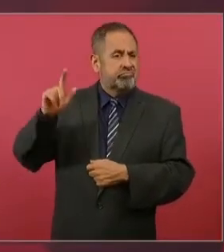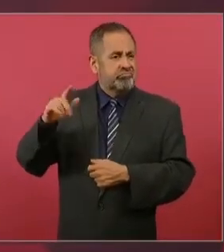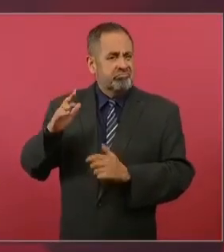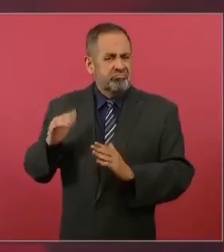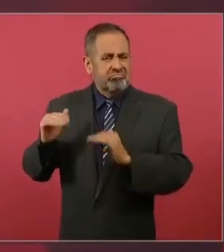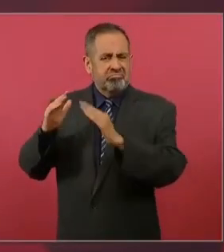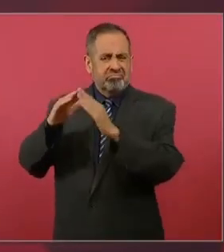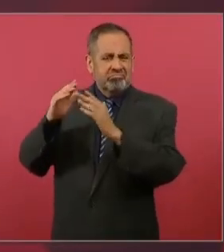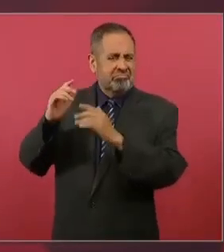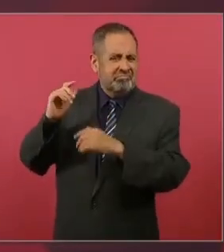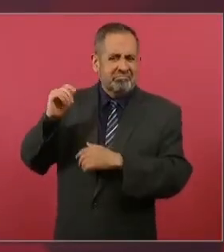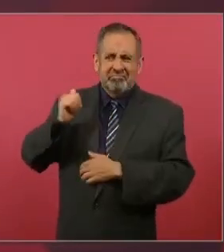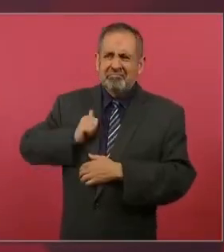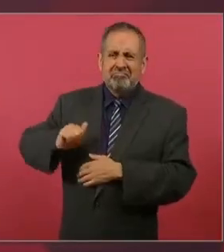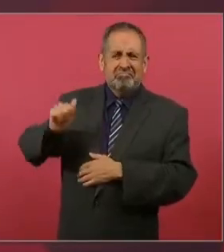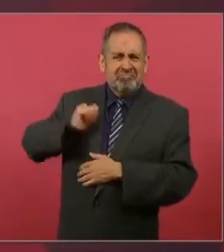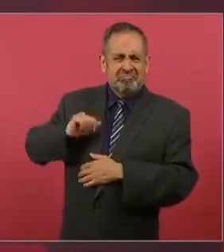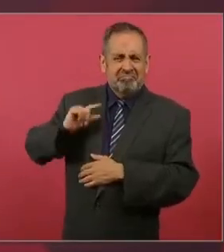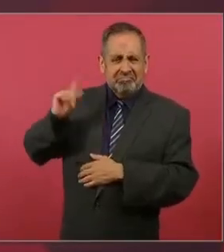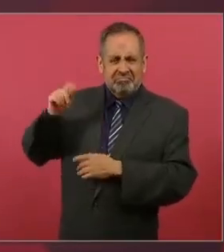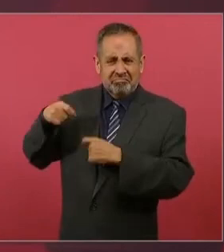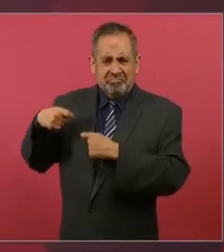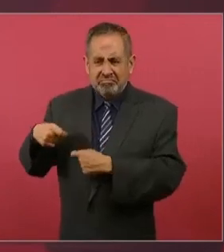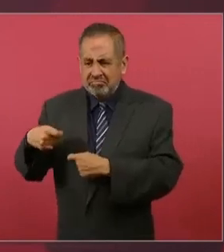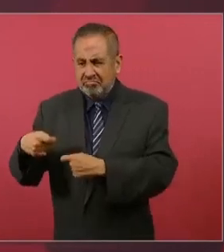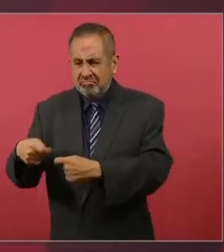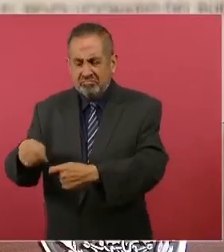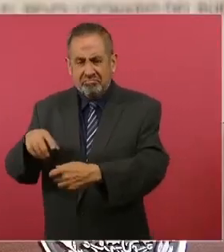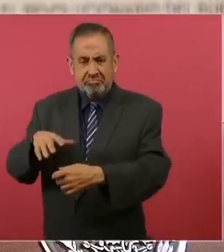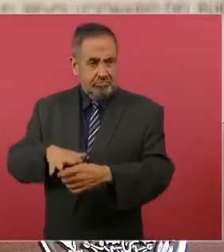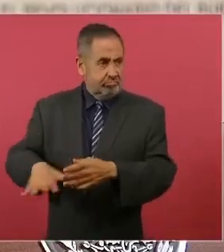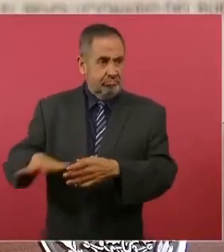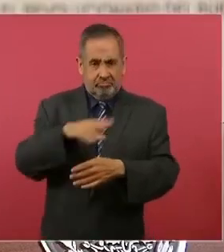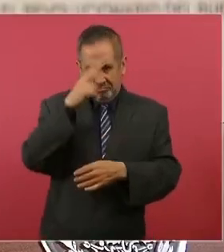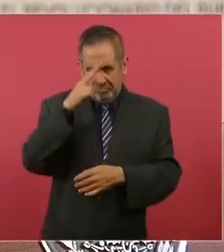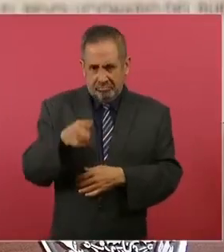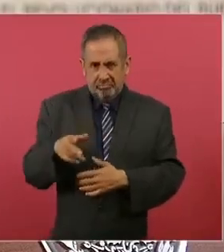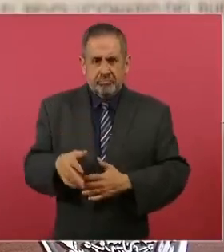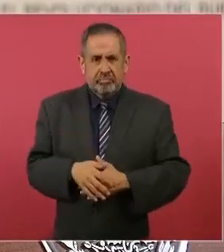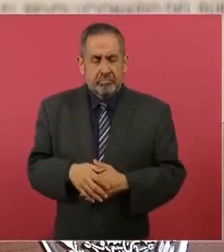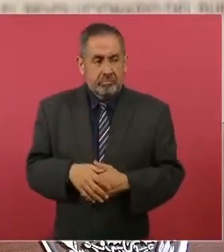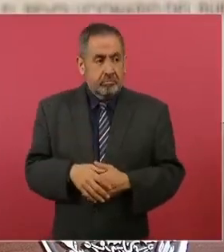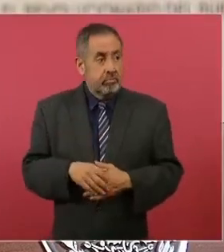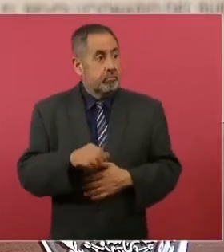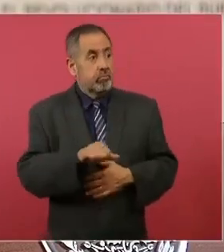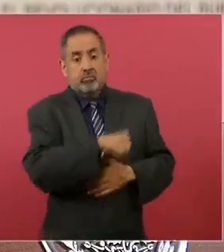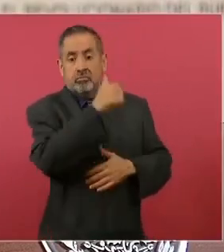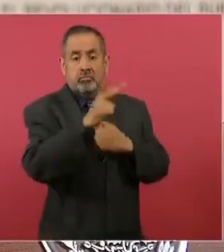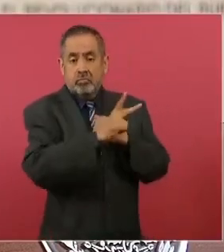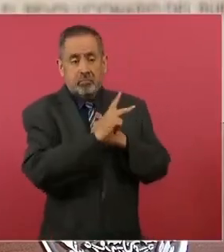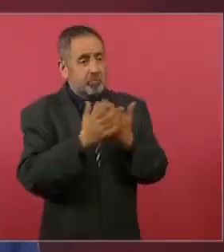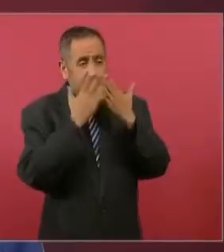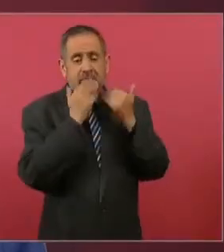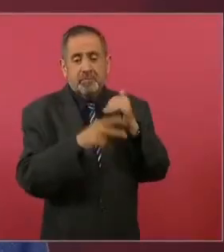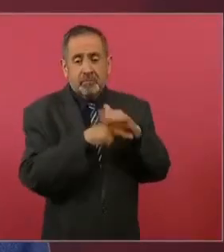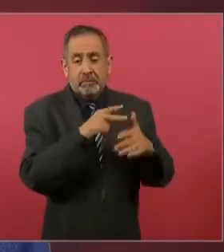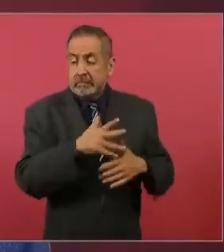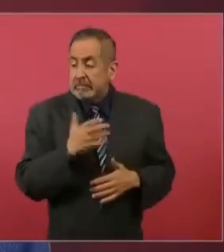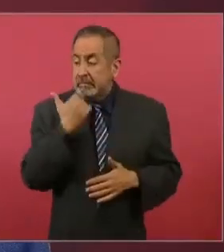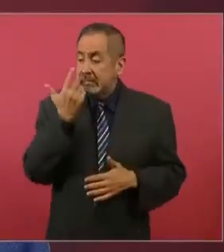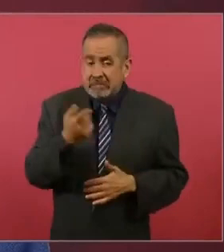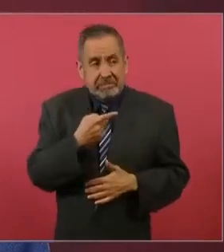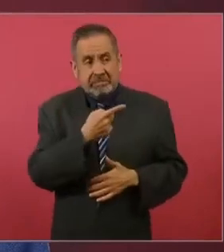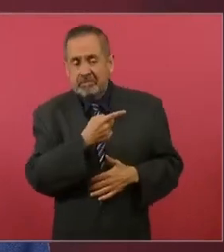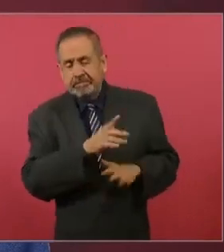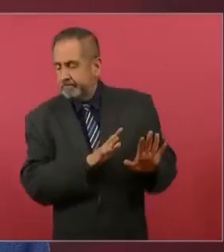que florecieron en lo que hoy es nuestro territorio, que ya quisieran en otras partes.